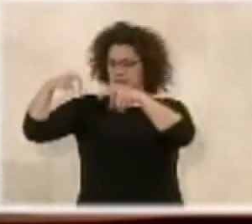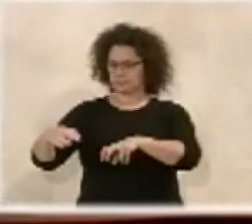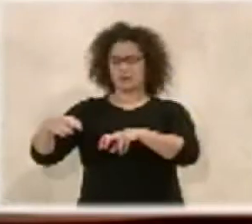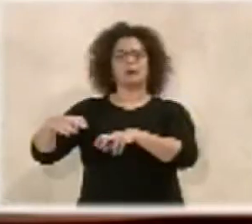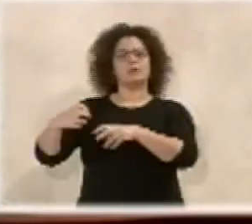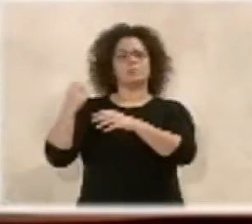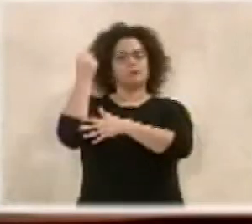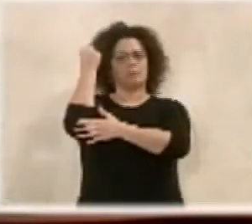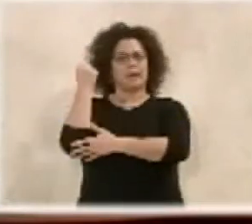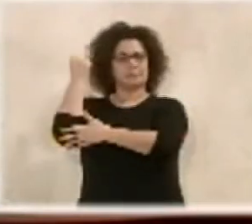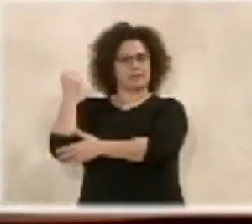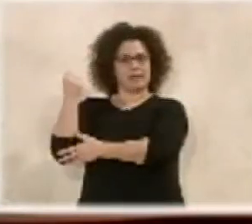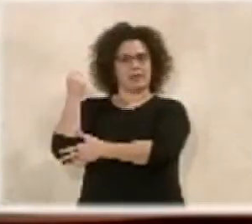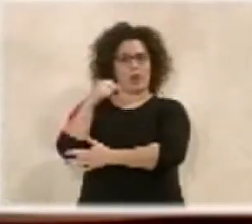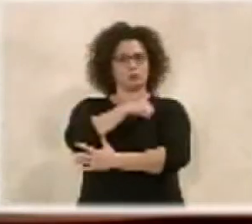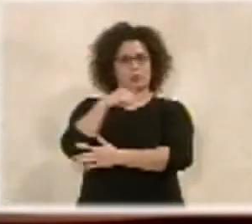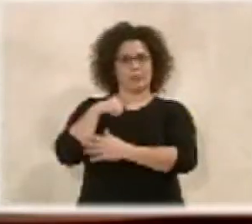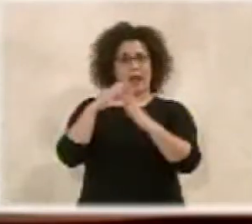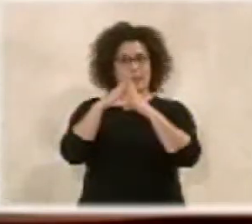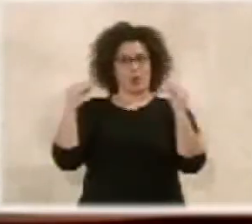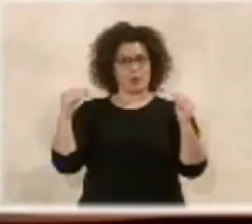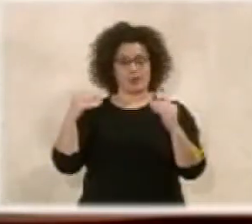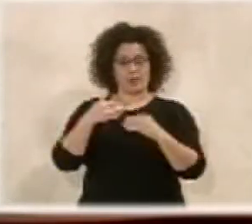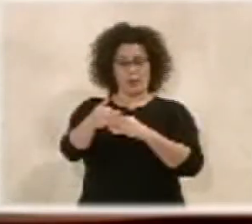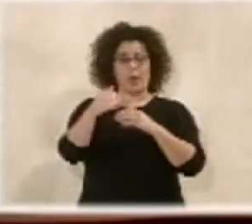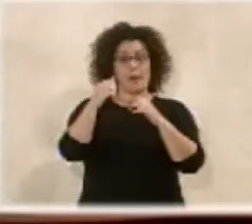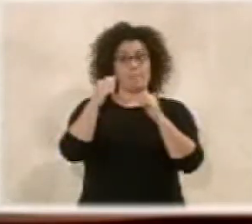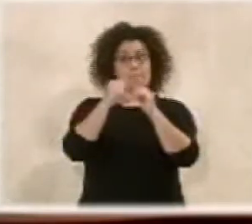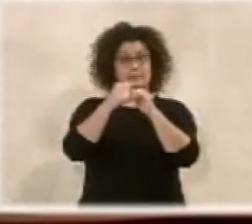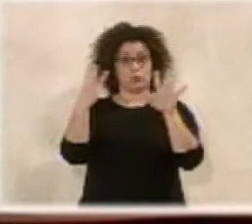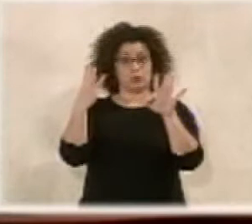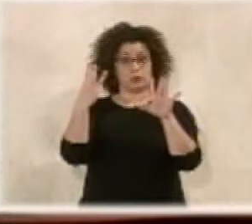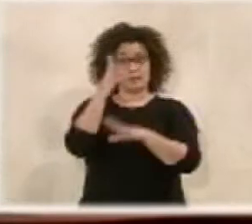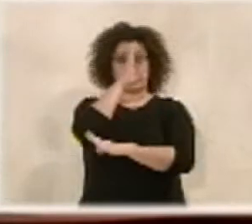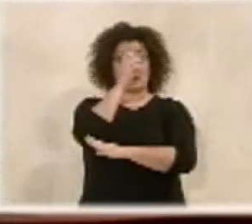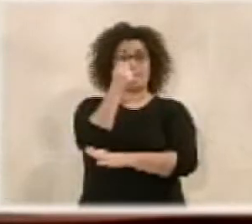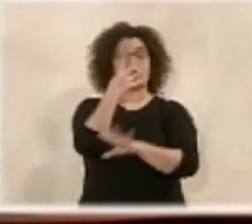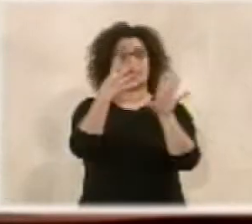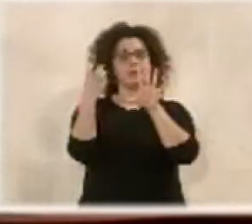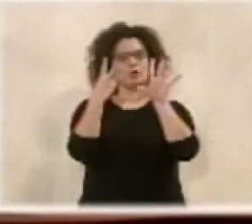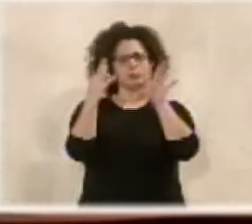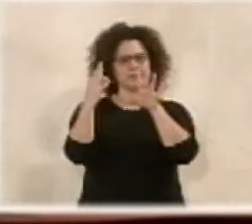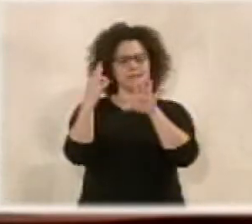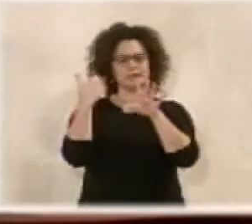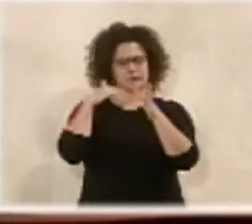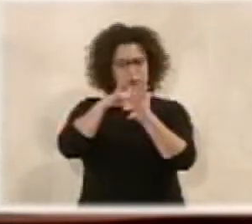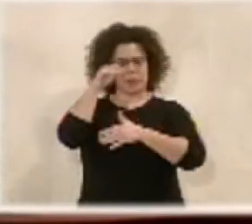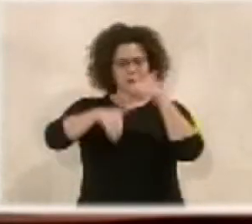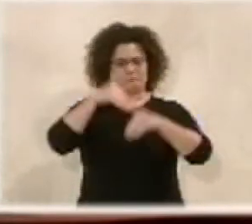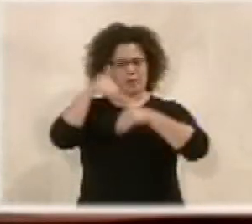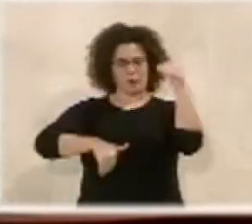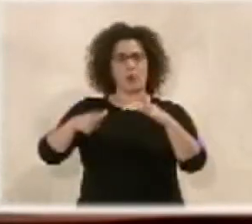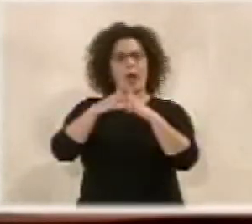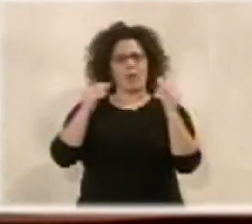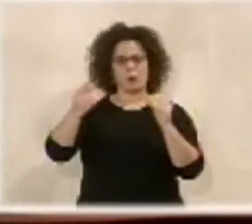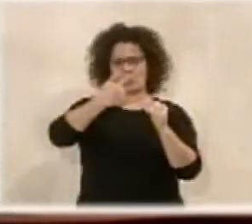bases definitivas de la autonomía andaluza. El 28 de febrero de 1980 se celebró un referéndum en el que los andaluces dijeron